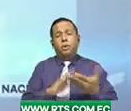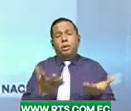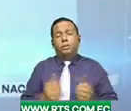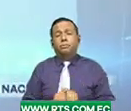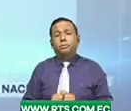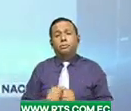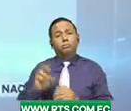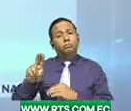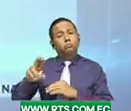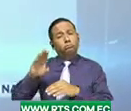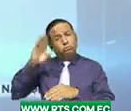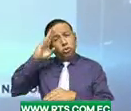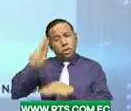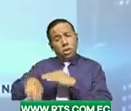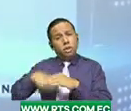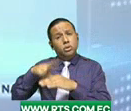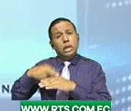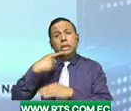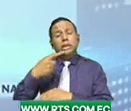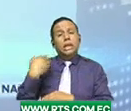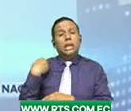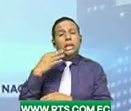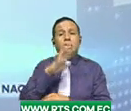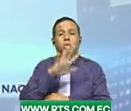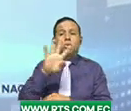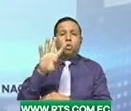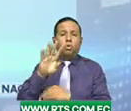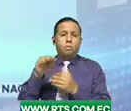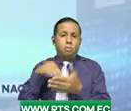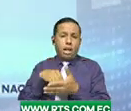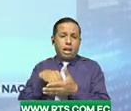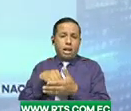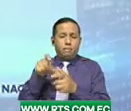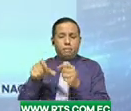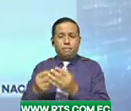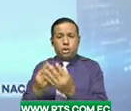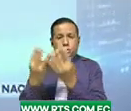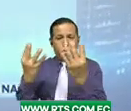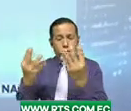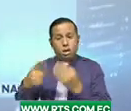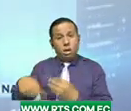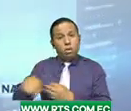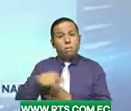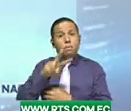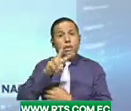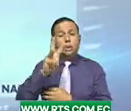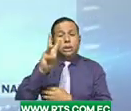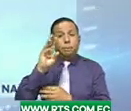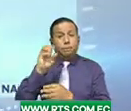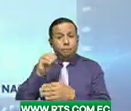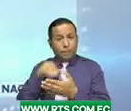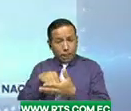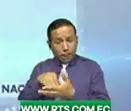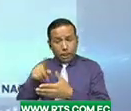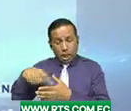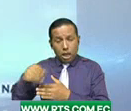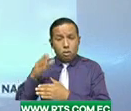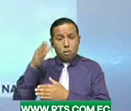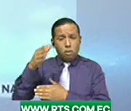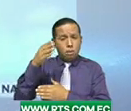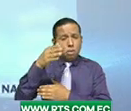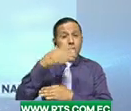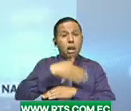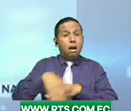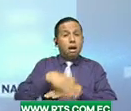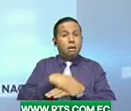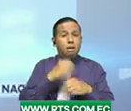Nacional, tienen 54 mil elementos y de estos, aproximadamente 26 mil están en las calles protegiendo a los ciudadanos